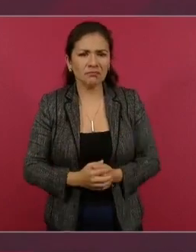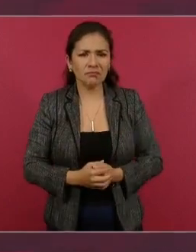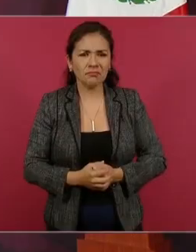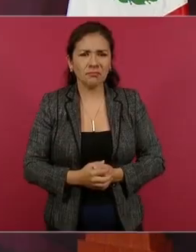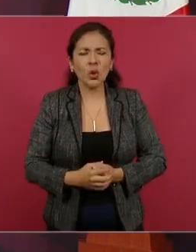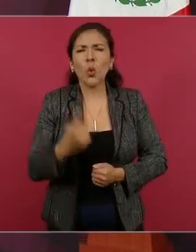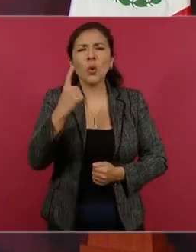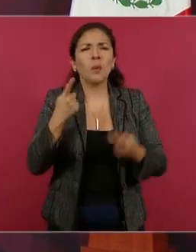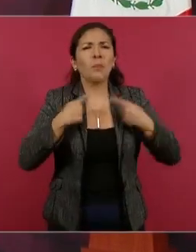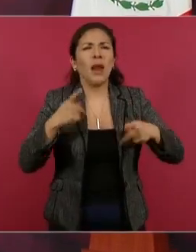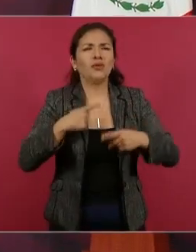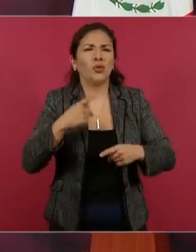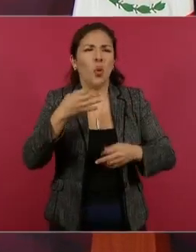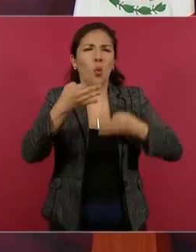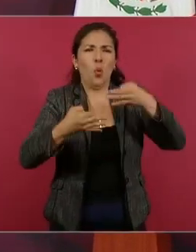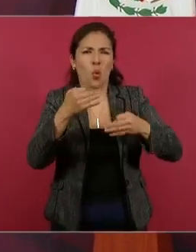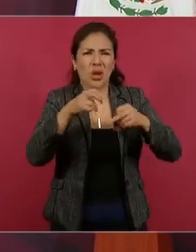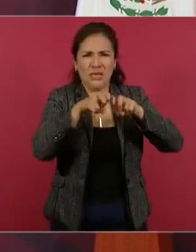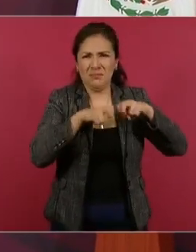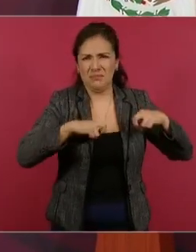a un magistrado.